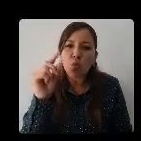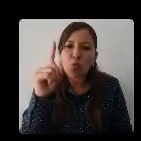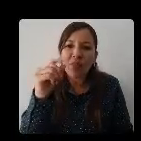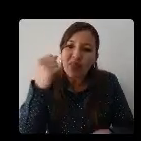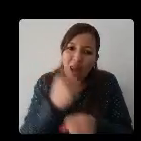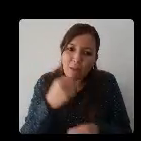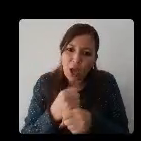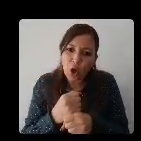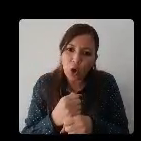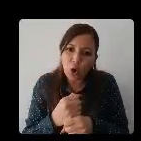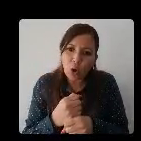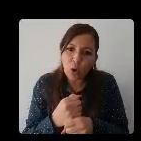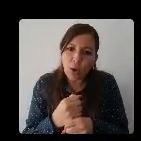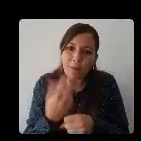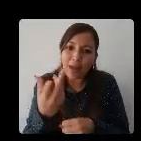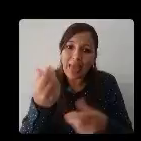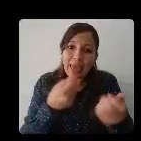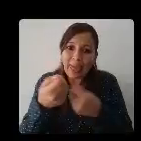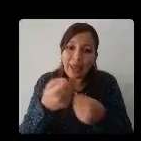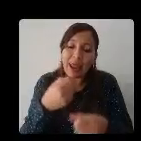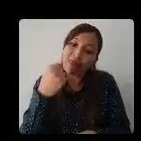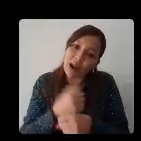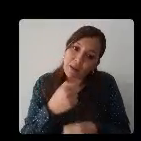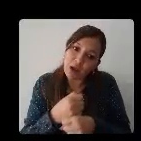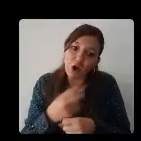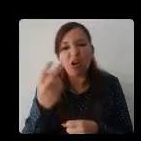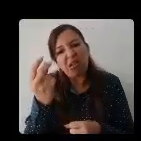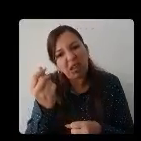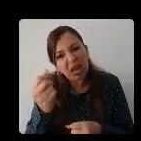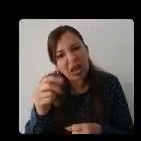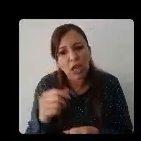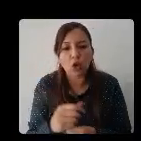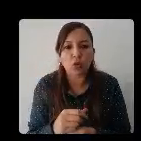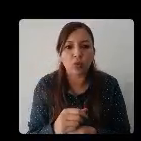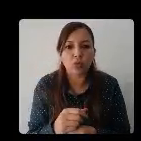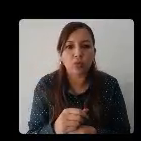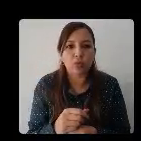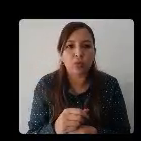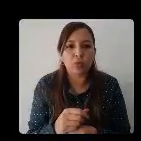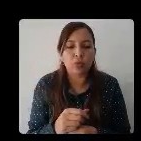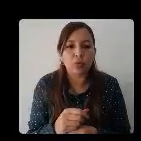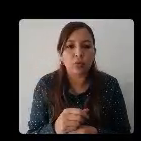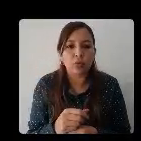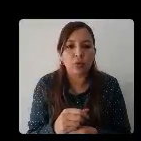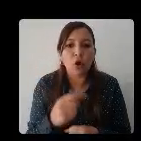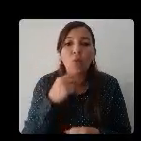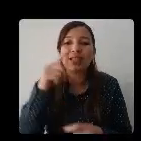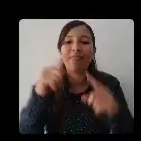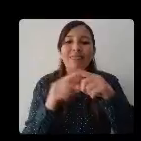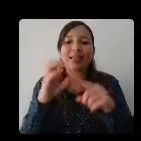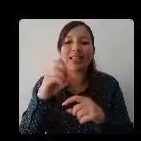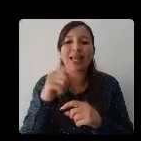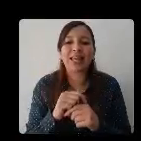hacer las actividades que, como dice el TC, ¿no? Para poder hacer conocer